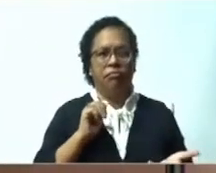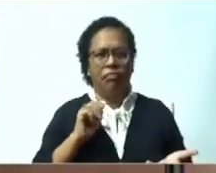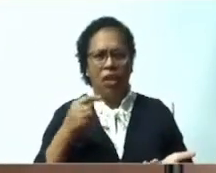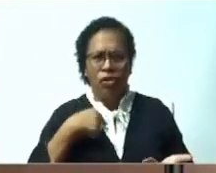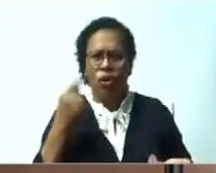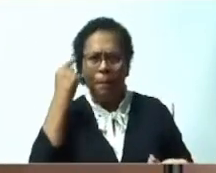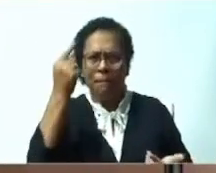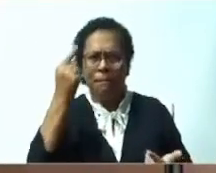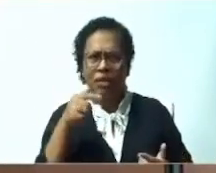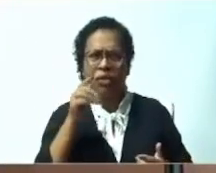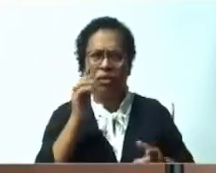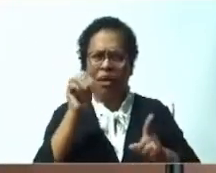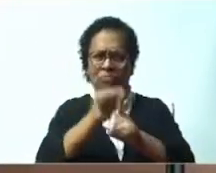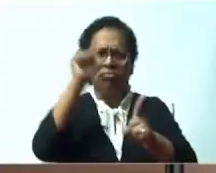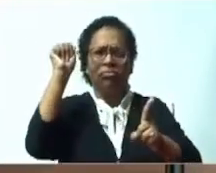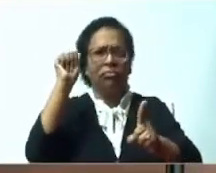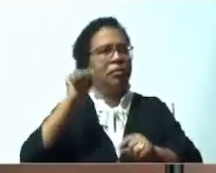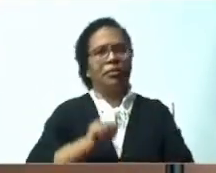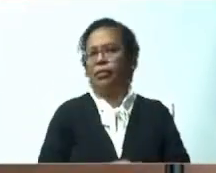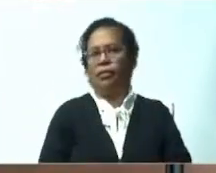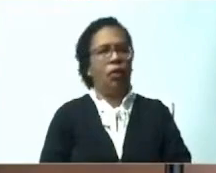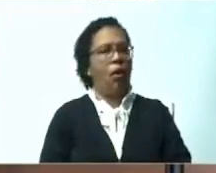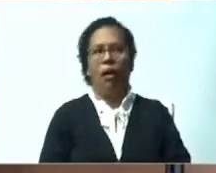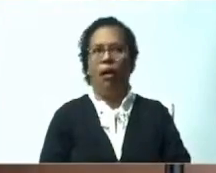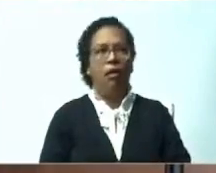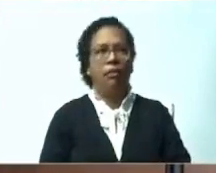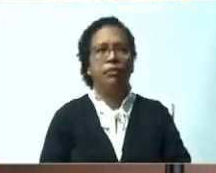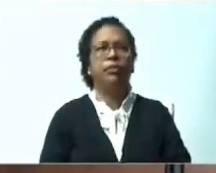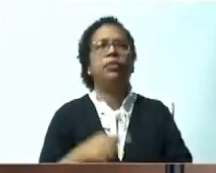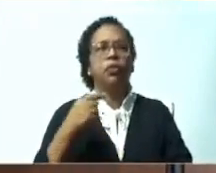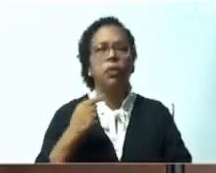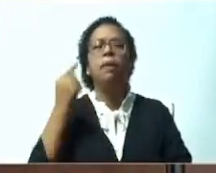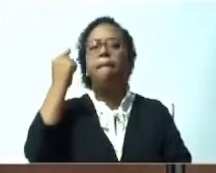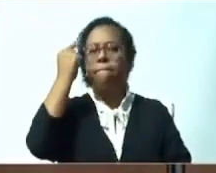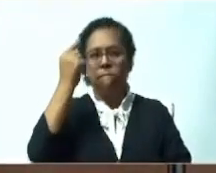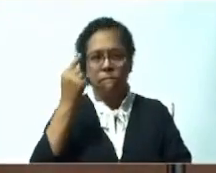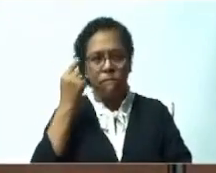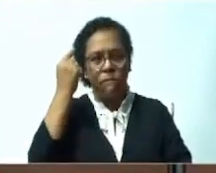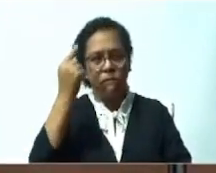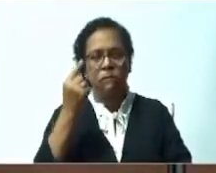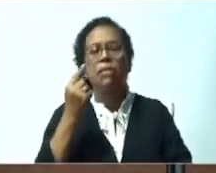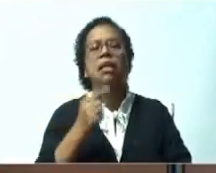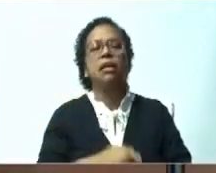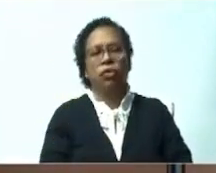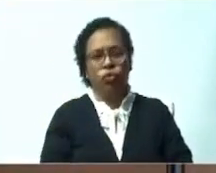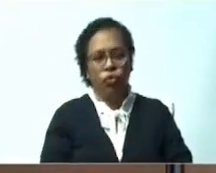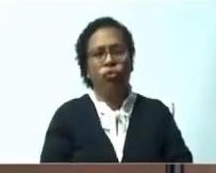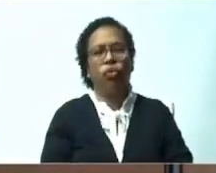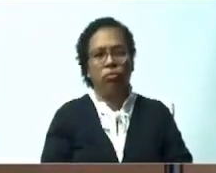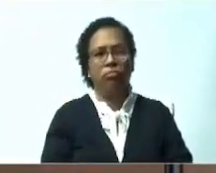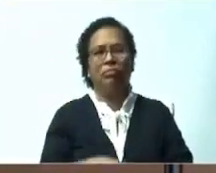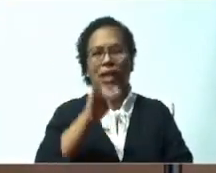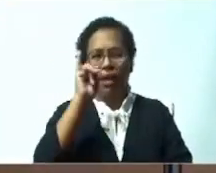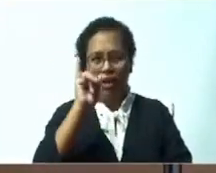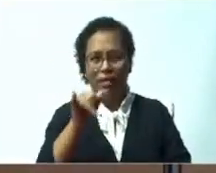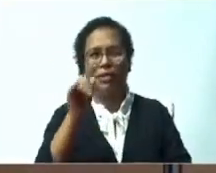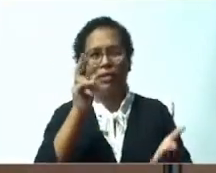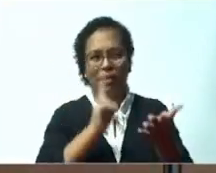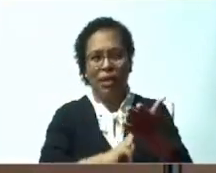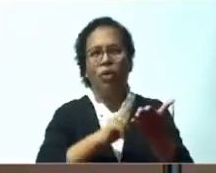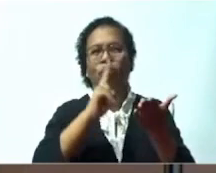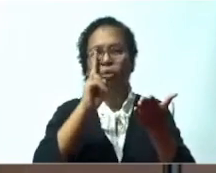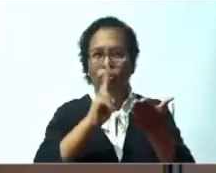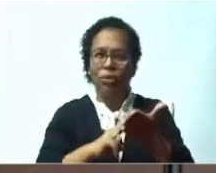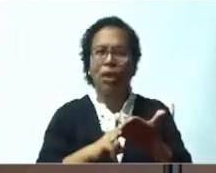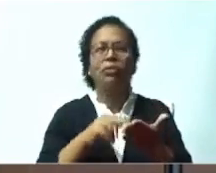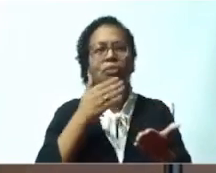Por consiguiente, creo oportuno que nuestra bancada, viendo las bondades que tiene este contrato